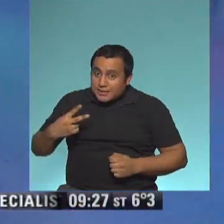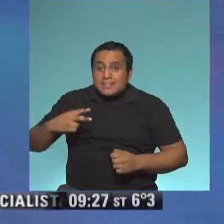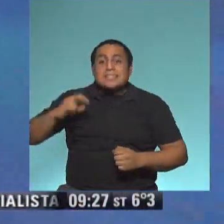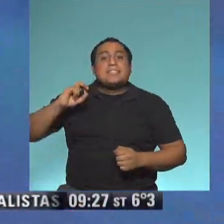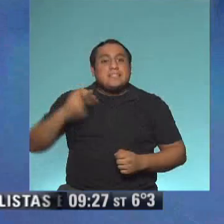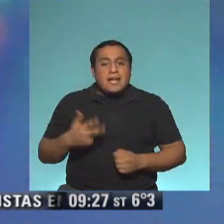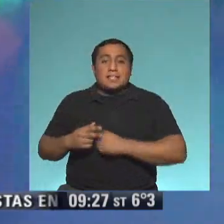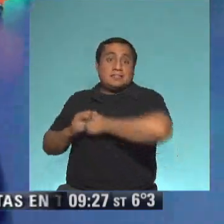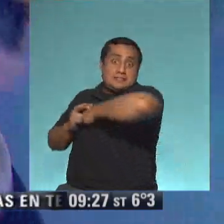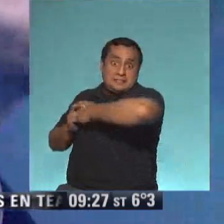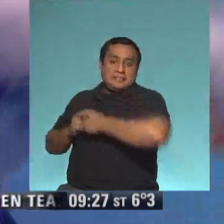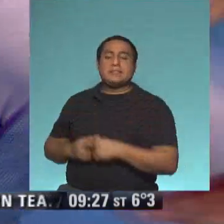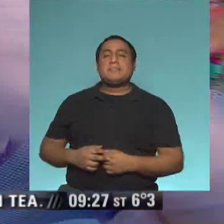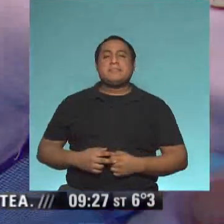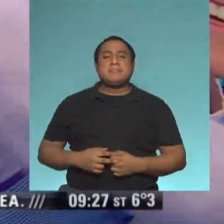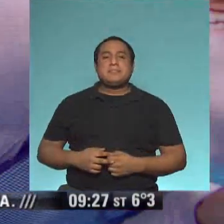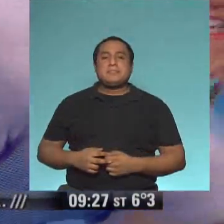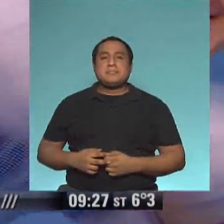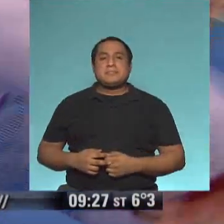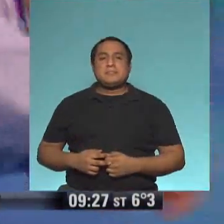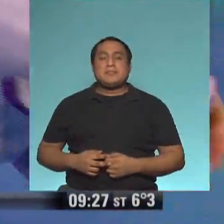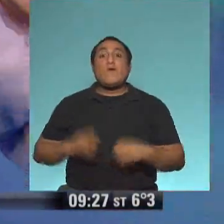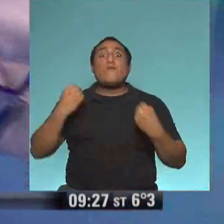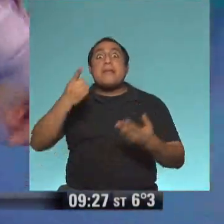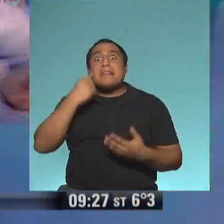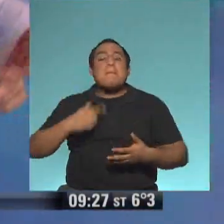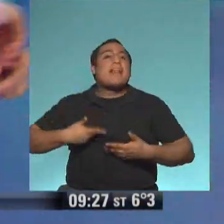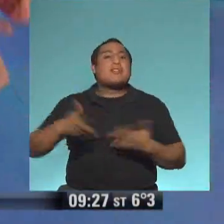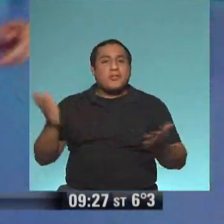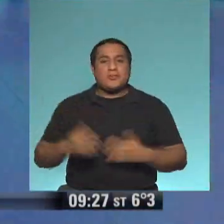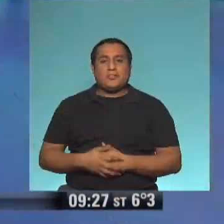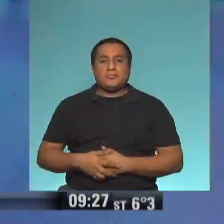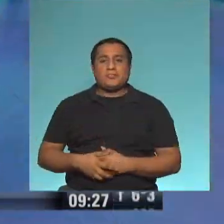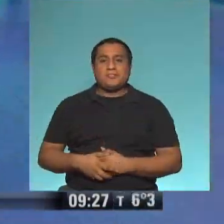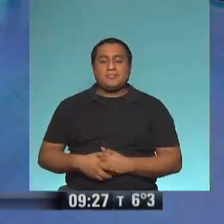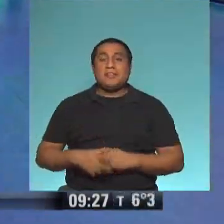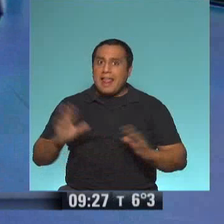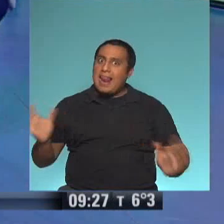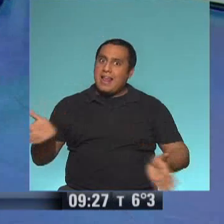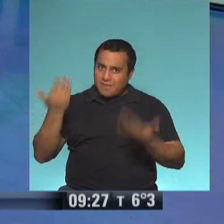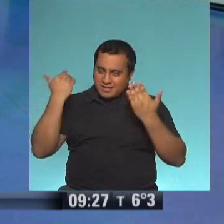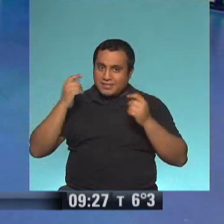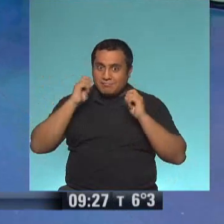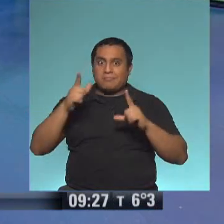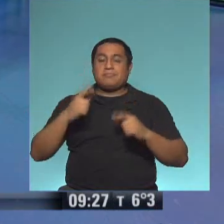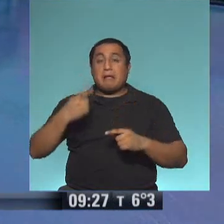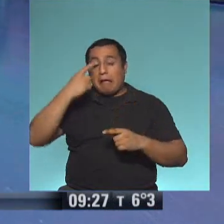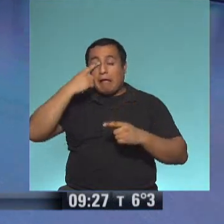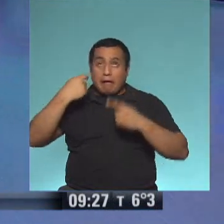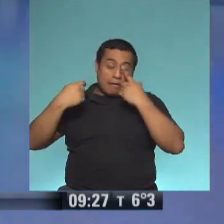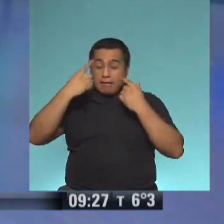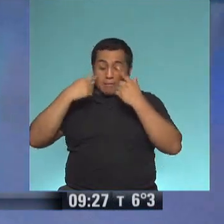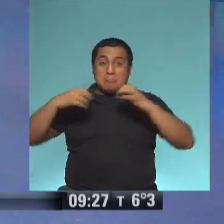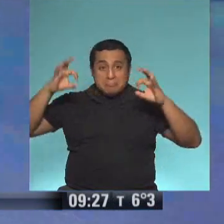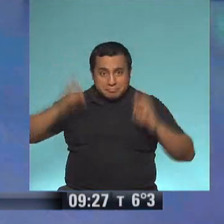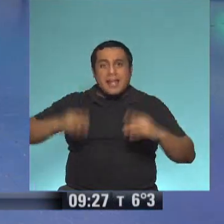las tres. ¡Beso de codo! ¡Buenos días para toda la Argentina! Buen día, levantarse. Están bien deslagañados para la clase de